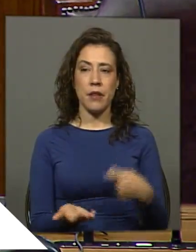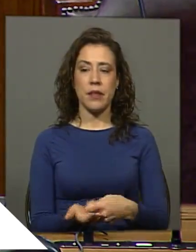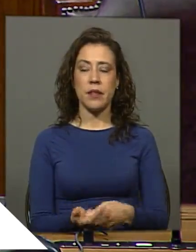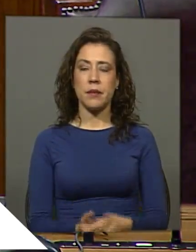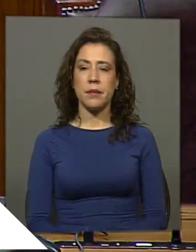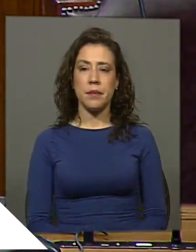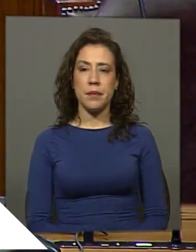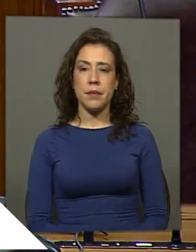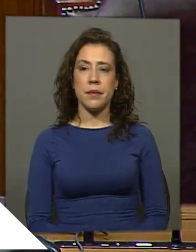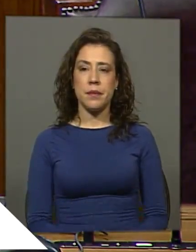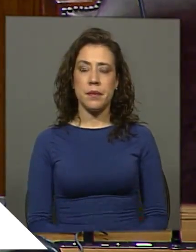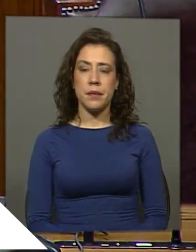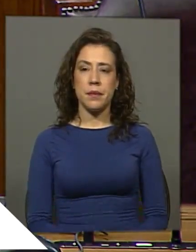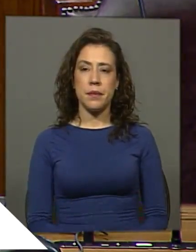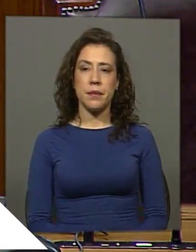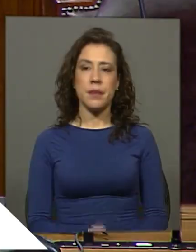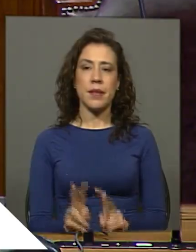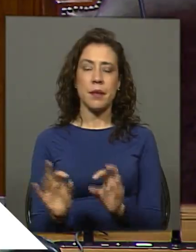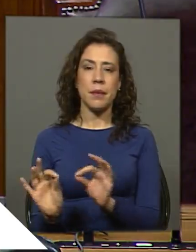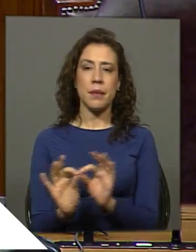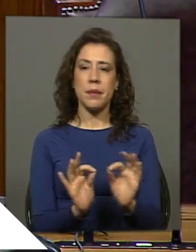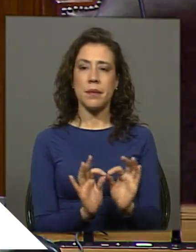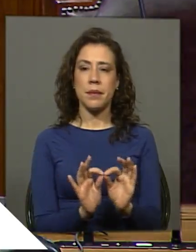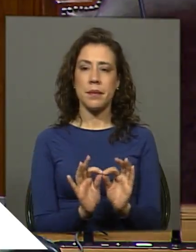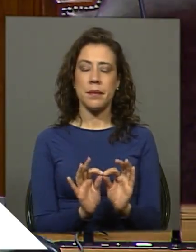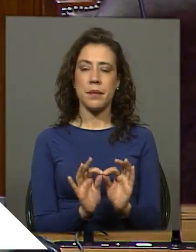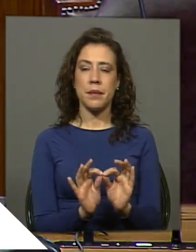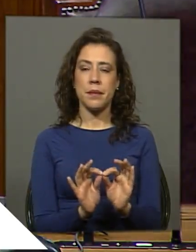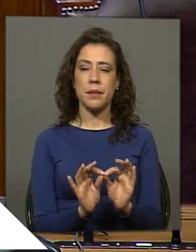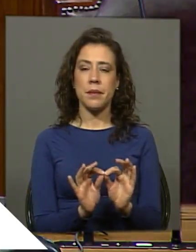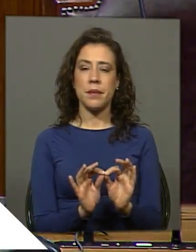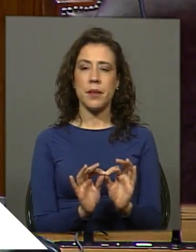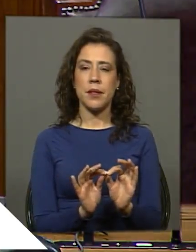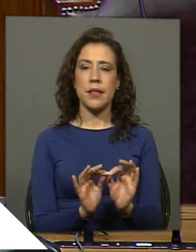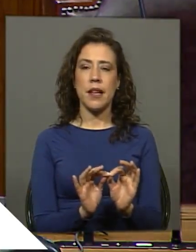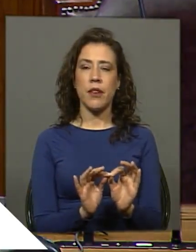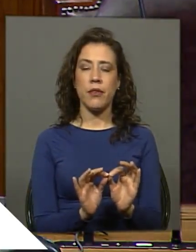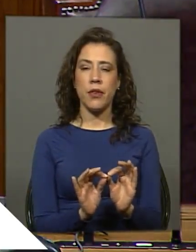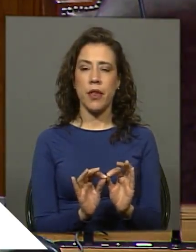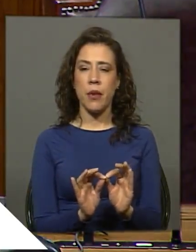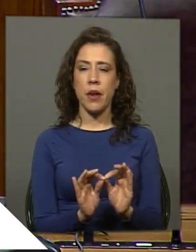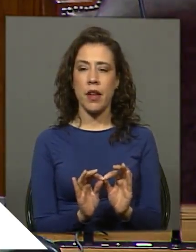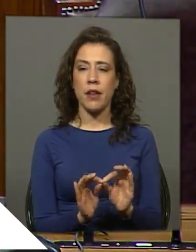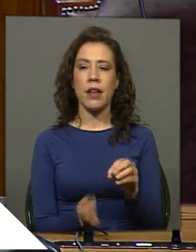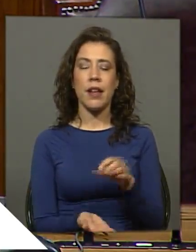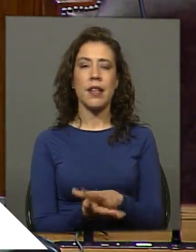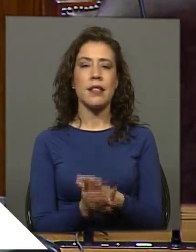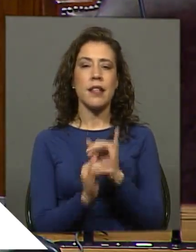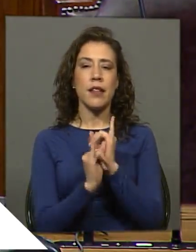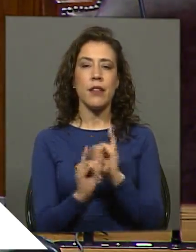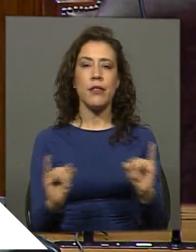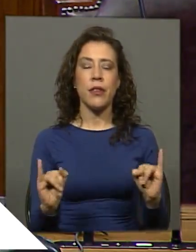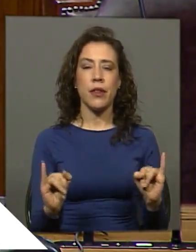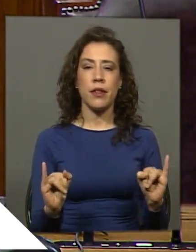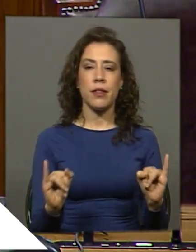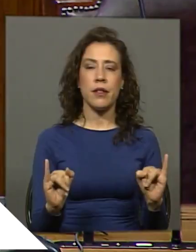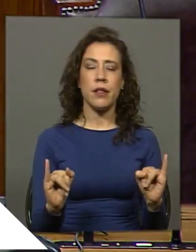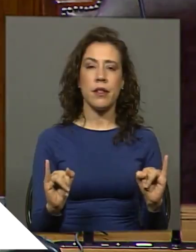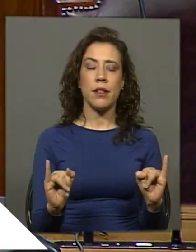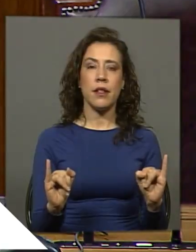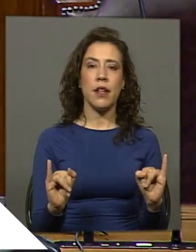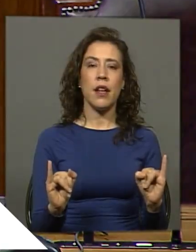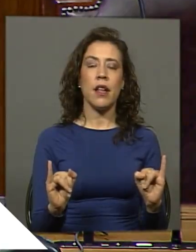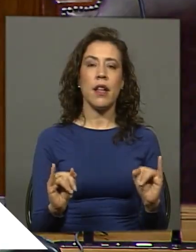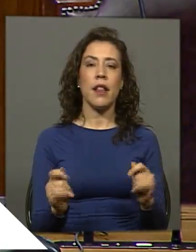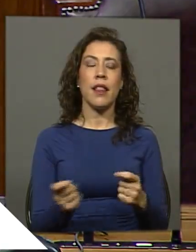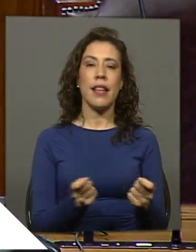ahora respecto del tema específico de la reserva de los informes de gestión quiero ser